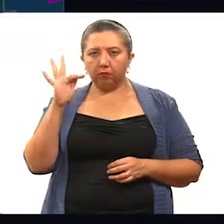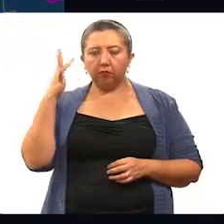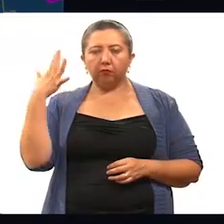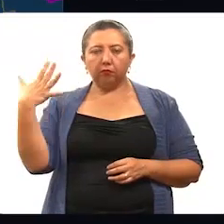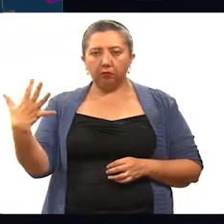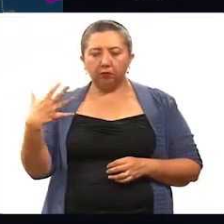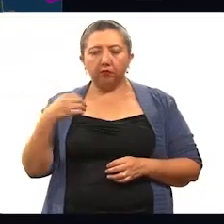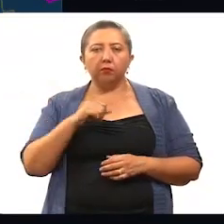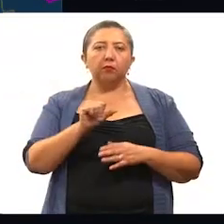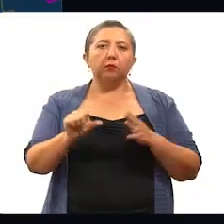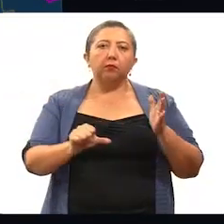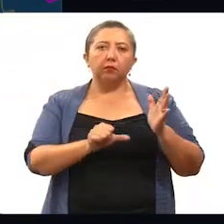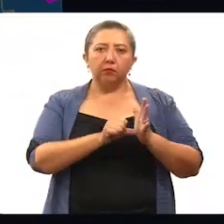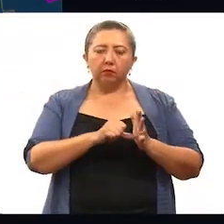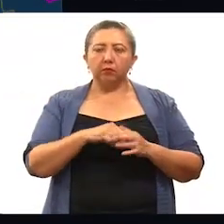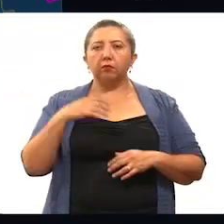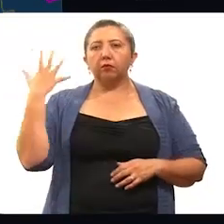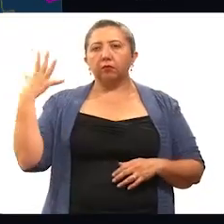6.345 en la zona centro,